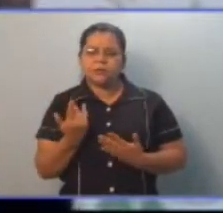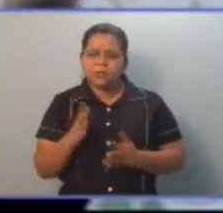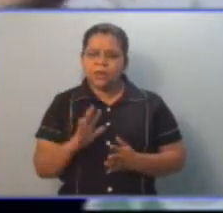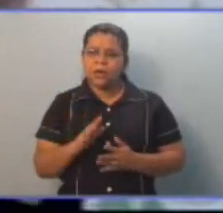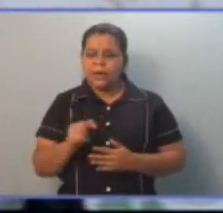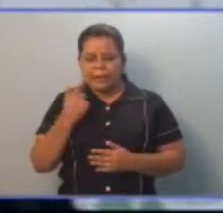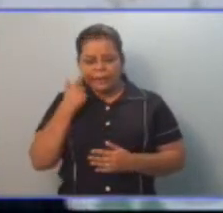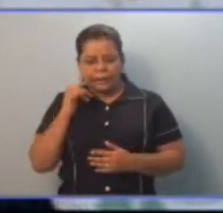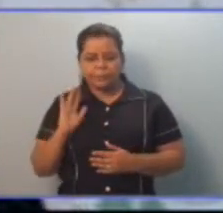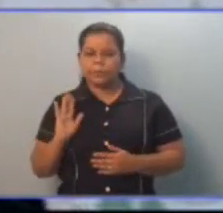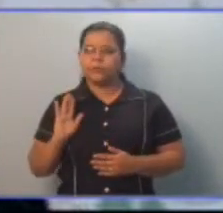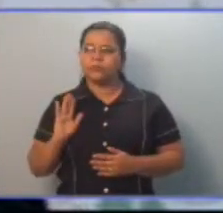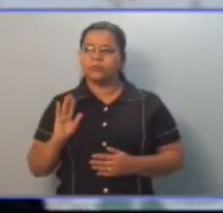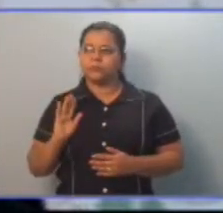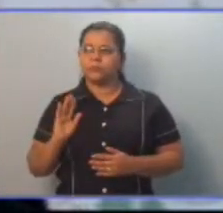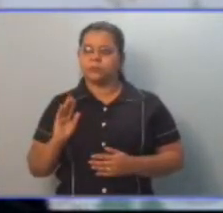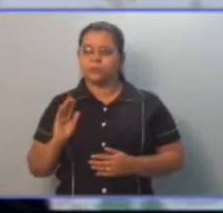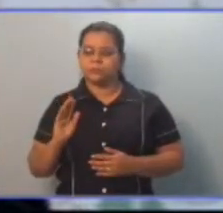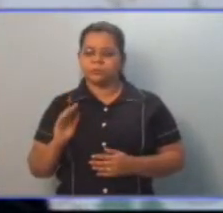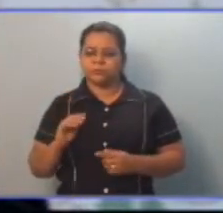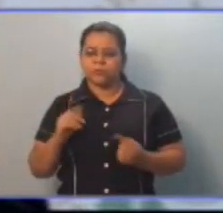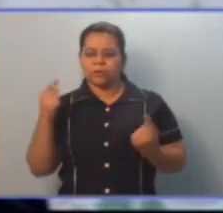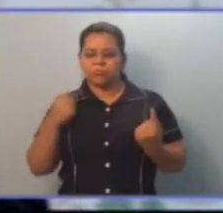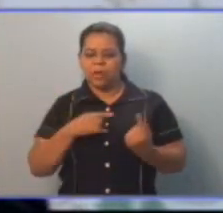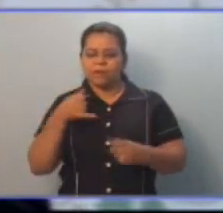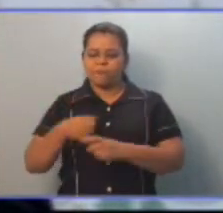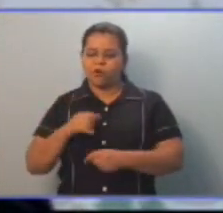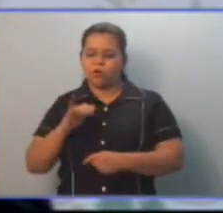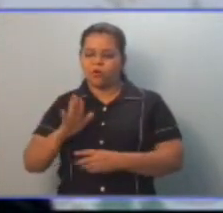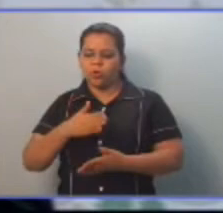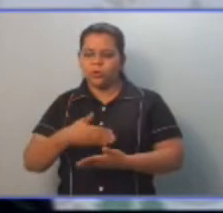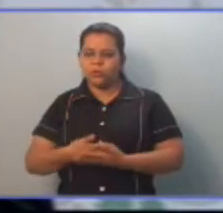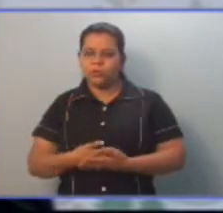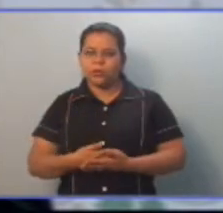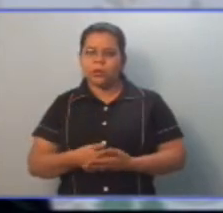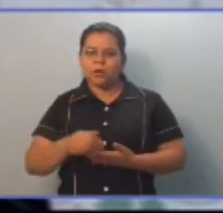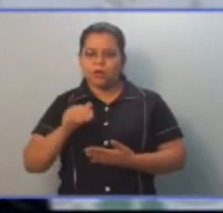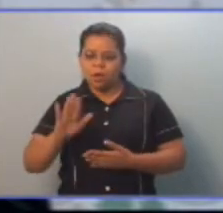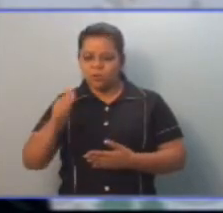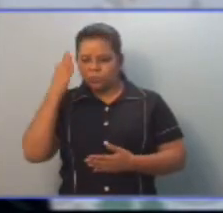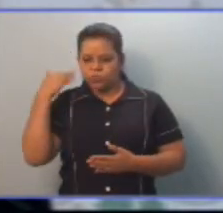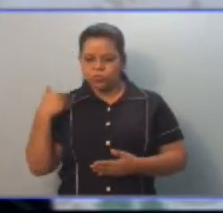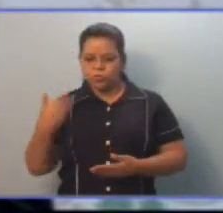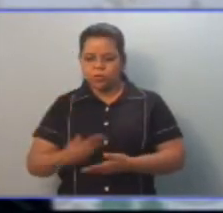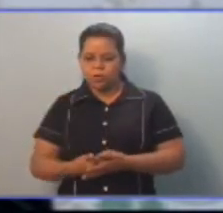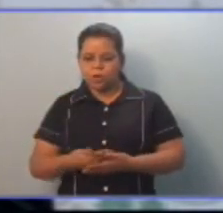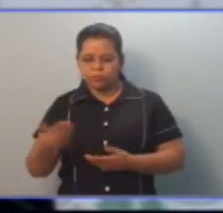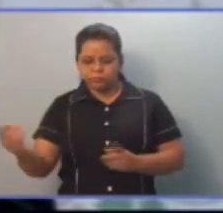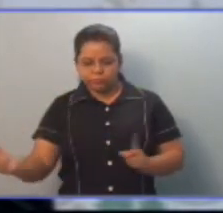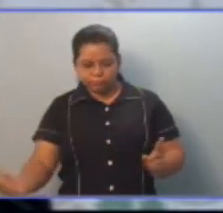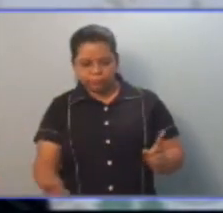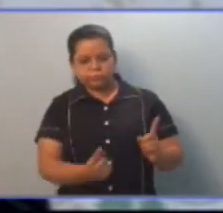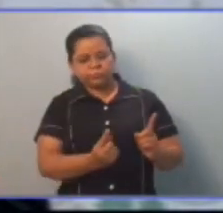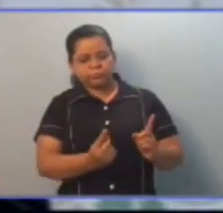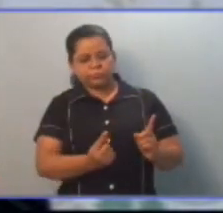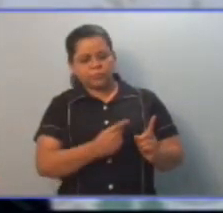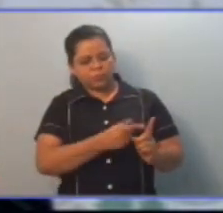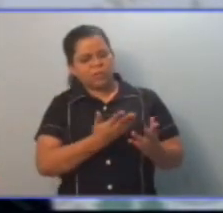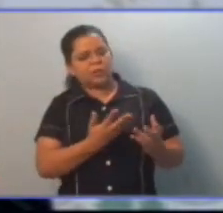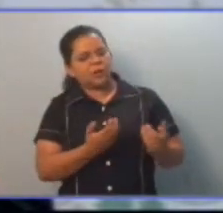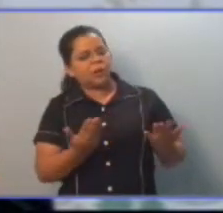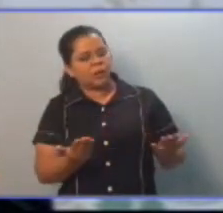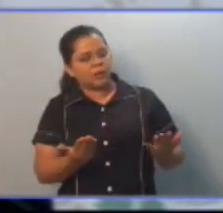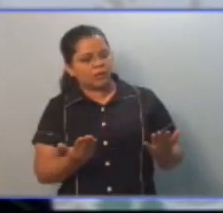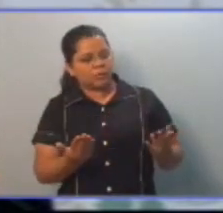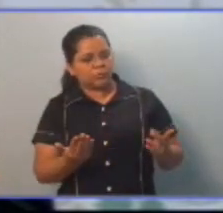un ejemplo, violó a su hija, aquí está su hija, ¿qué quiere usted? Aquí